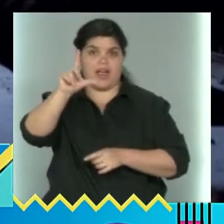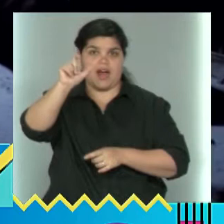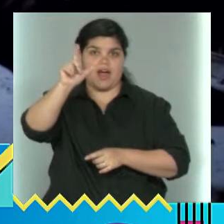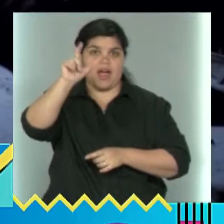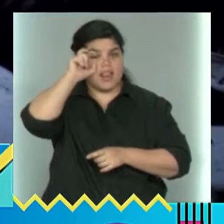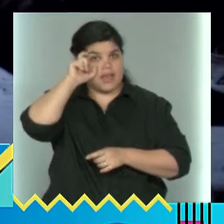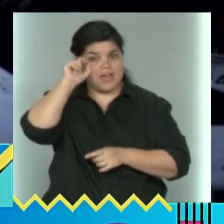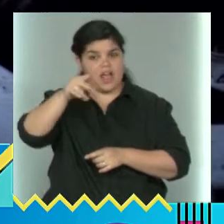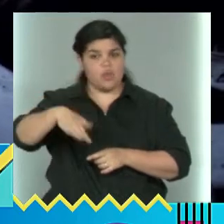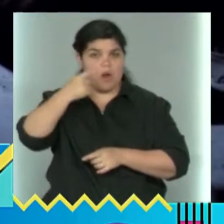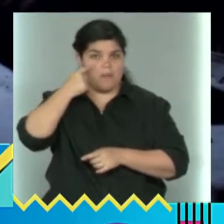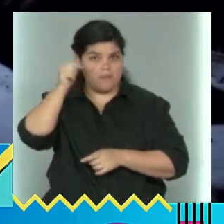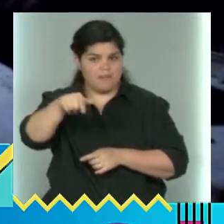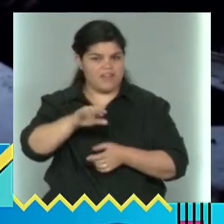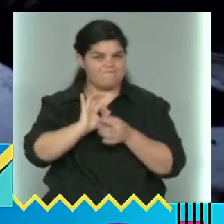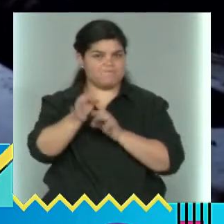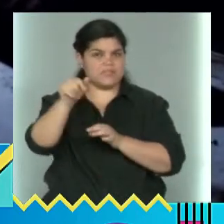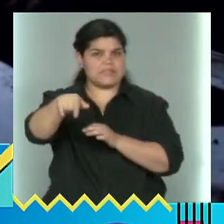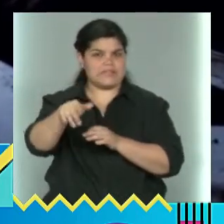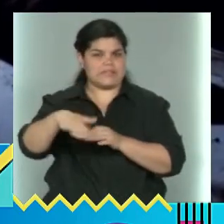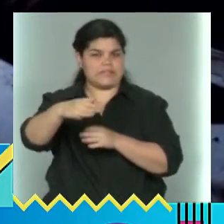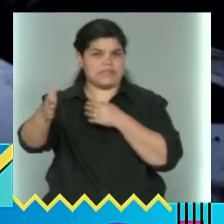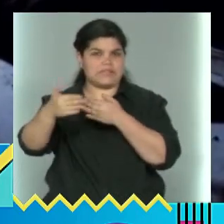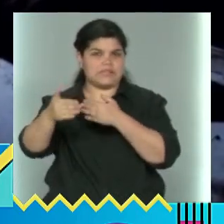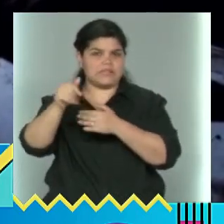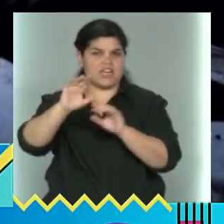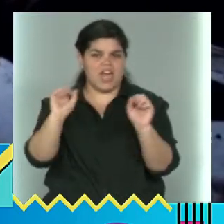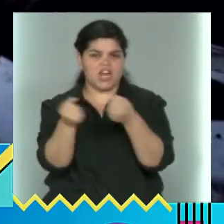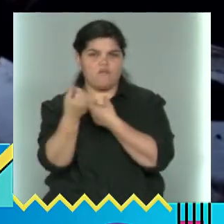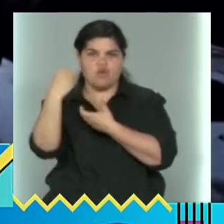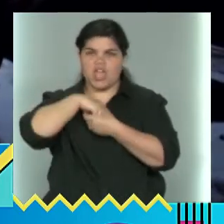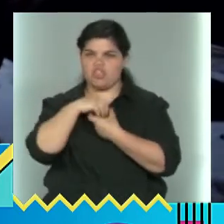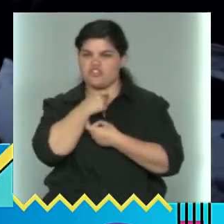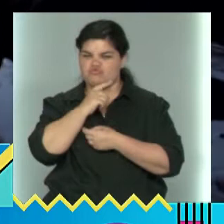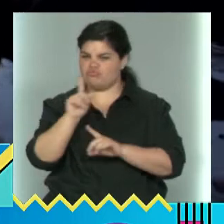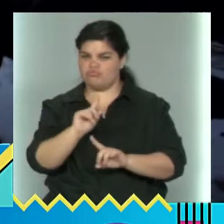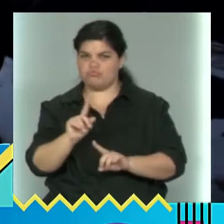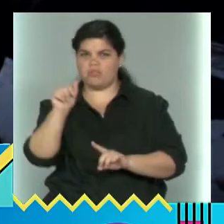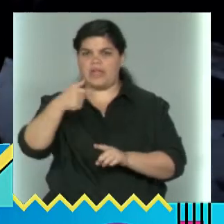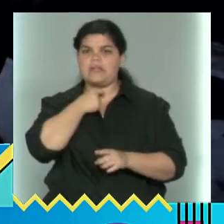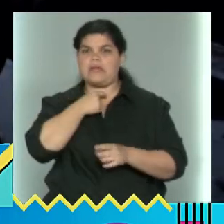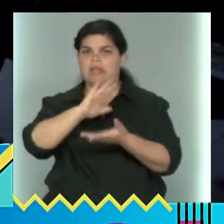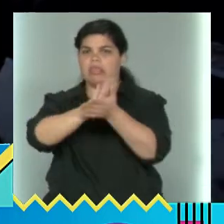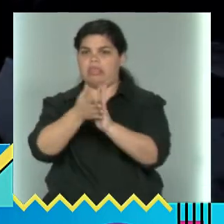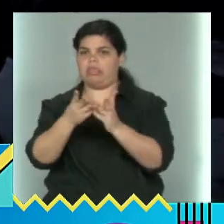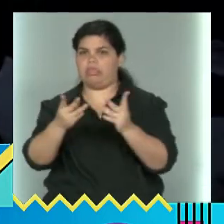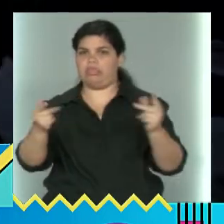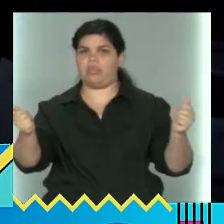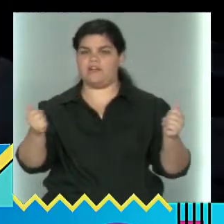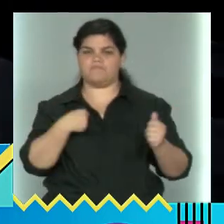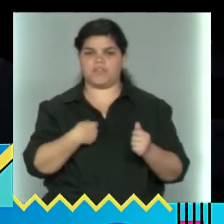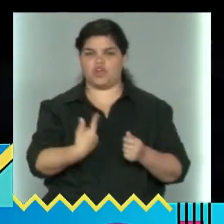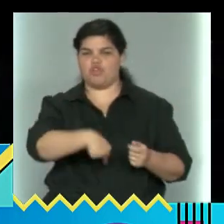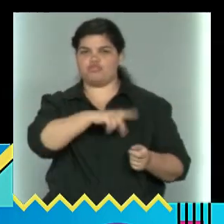de acuerdo con tener ahí el campo de refugiados, lo querían desarmar. Por lo tanto, los voluntarios no nos querían para